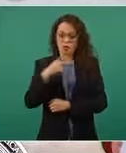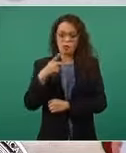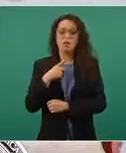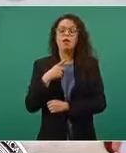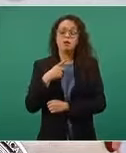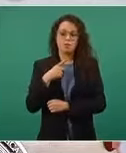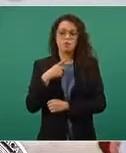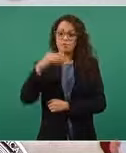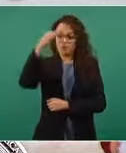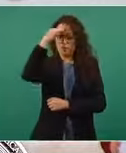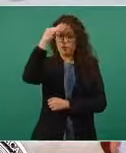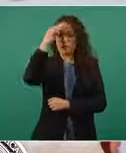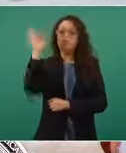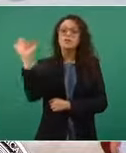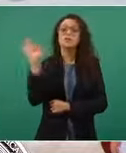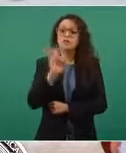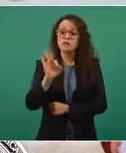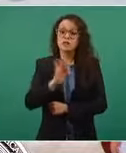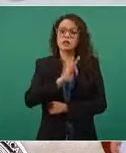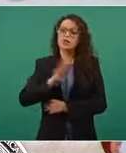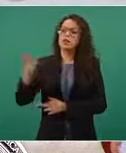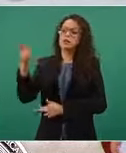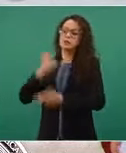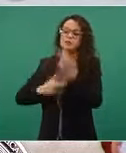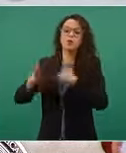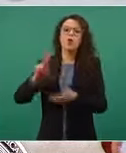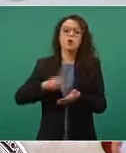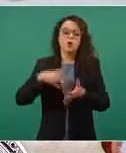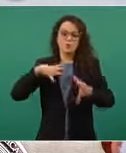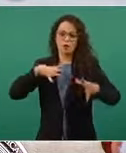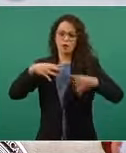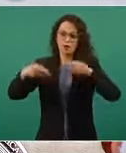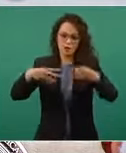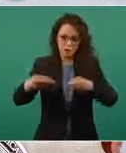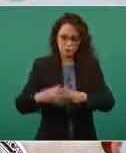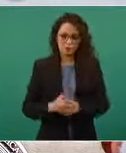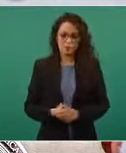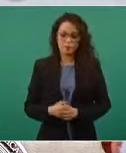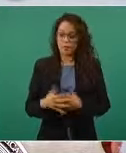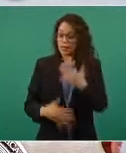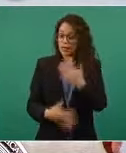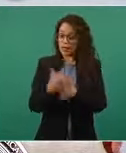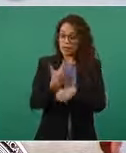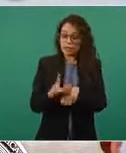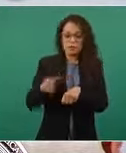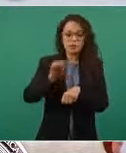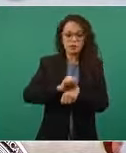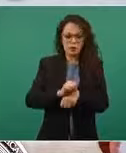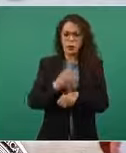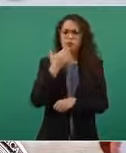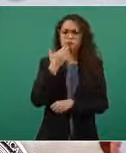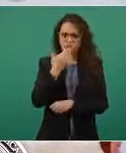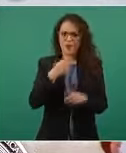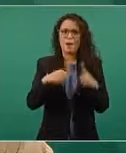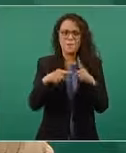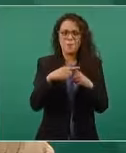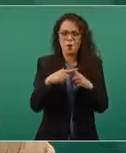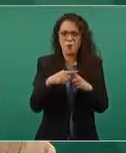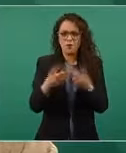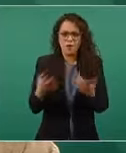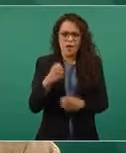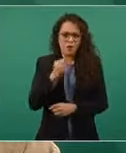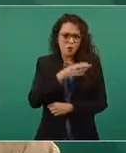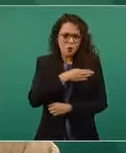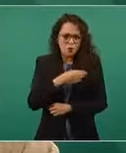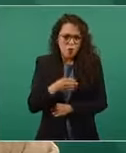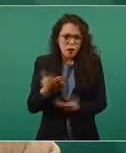epidemia. 15 semanas es muy alentador. Como he dicho, no es usual que haya una reducción tan sostenida en